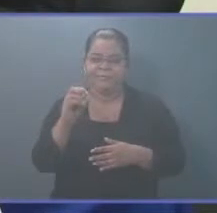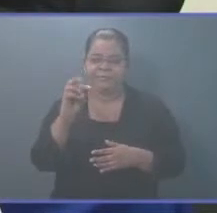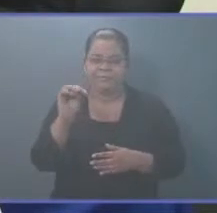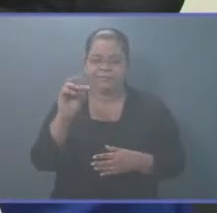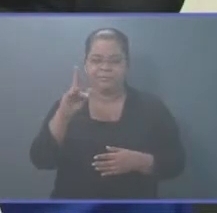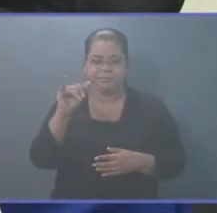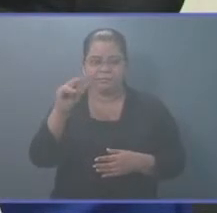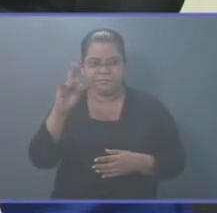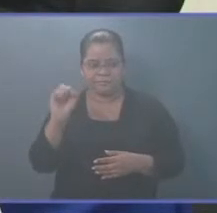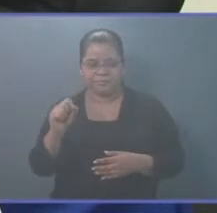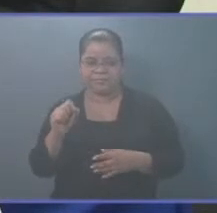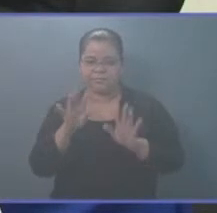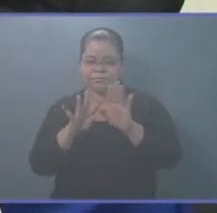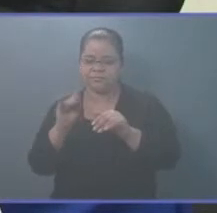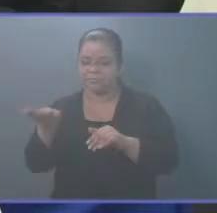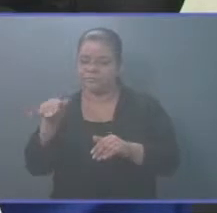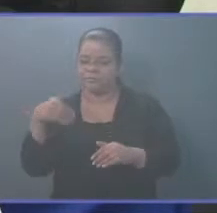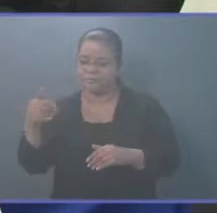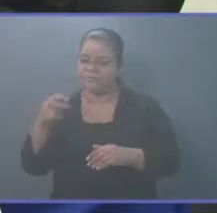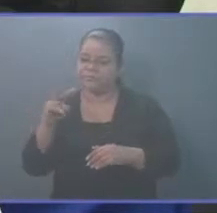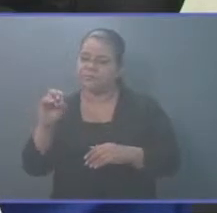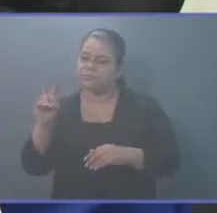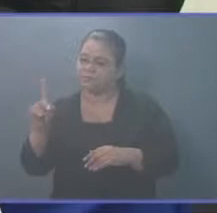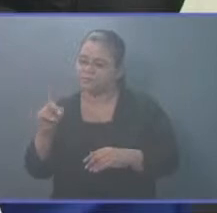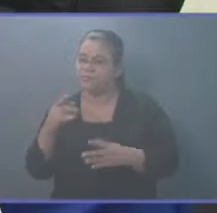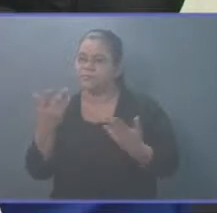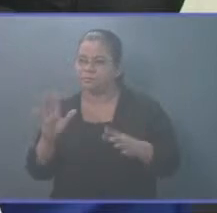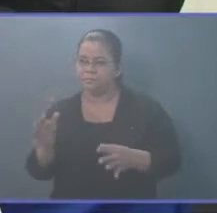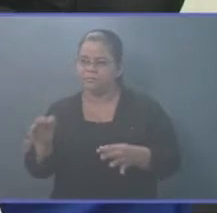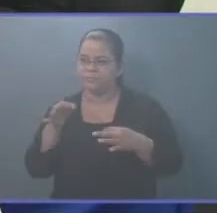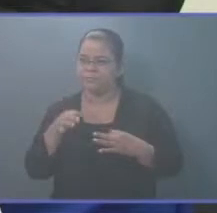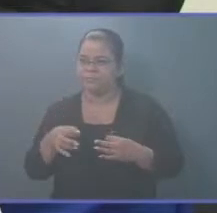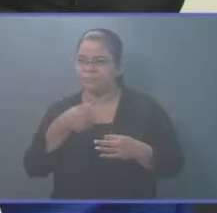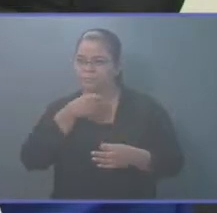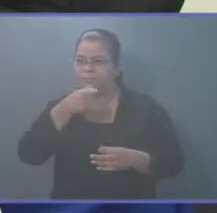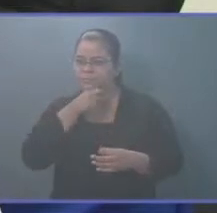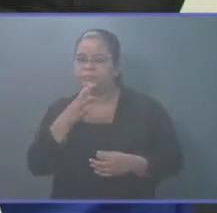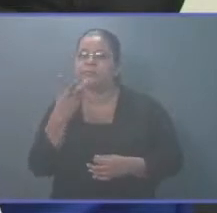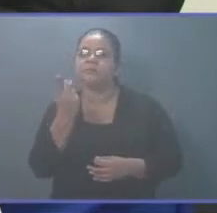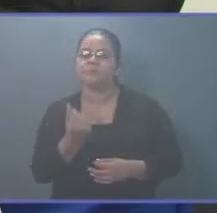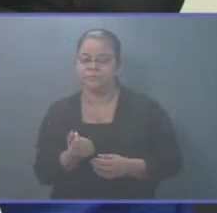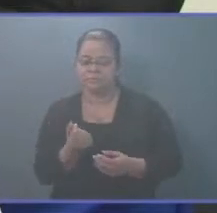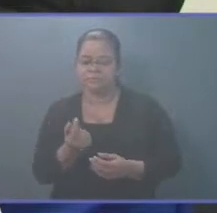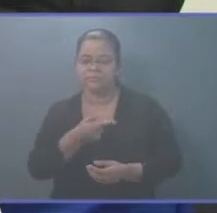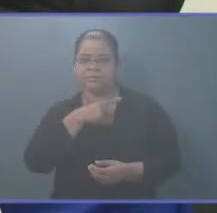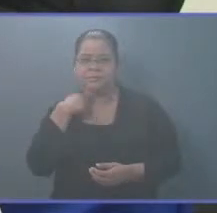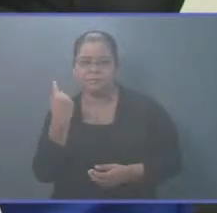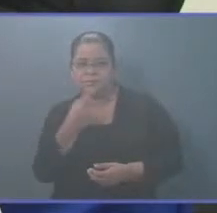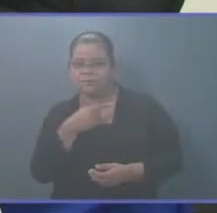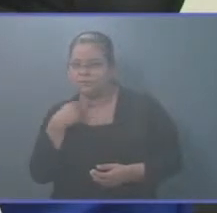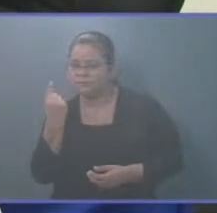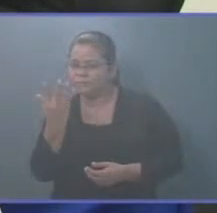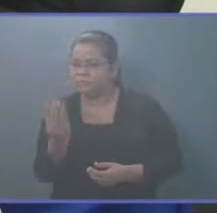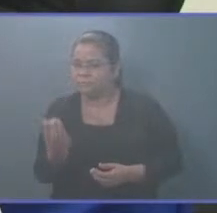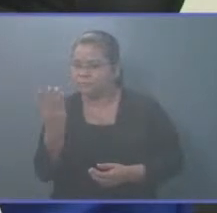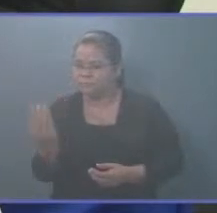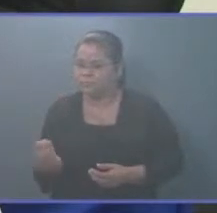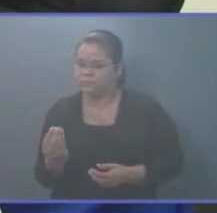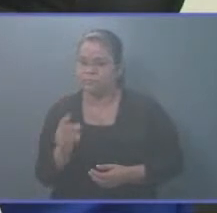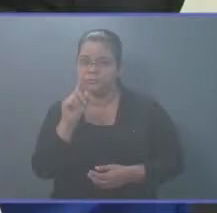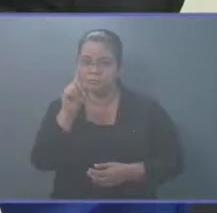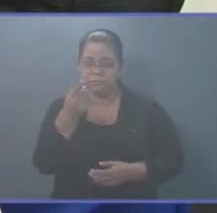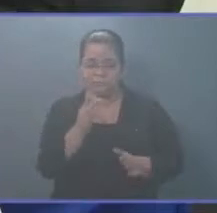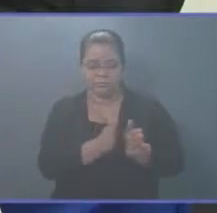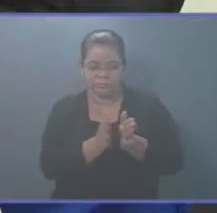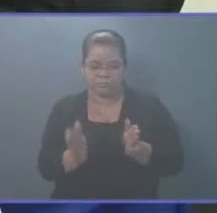fecha 9 de marzo de 2021, por medio de la cual remite informe de la cantidad de homicidios por día correspondiente del 1